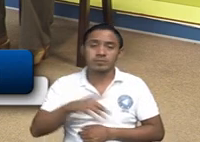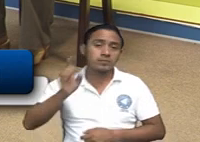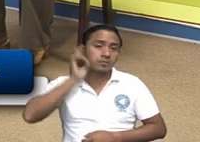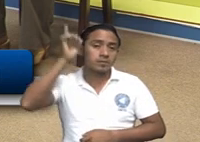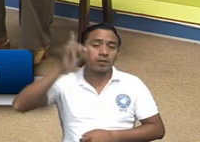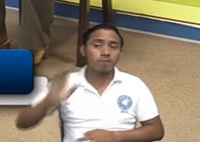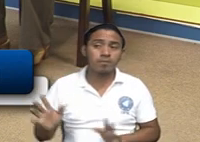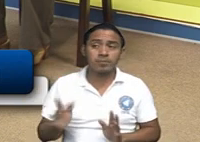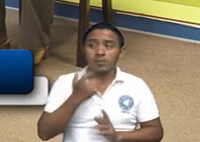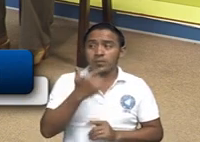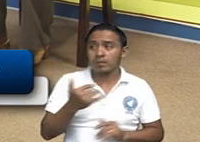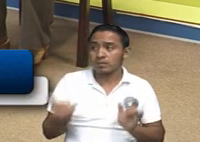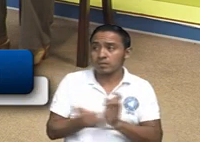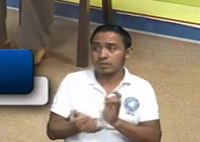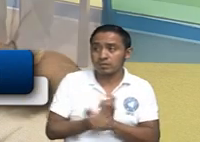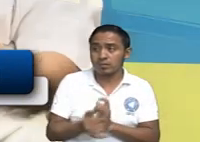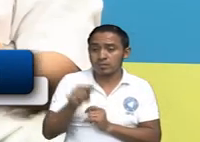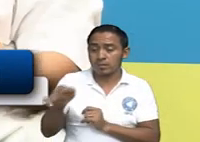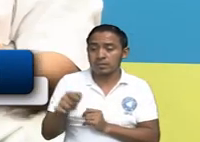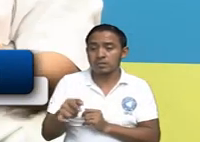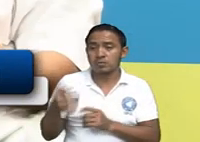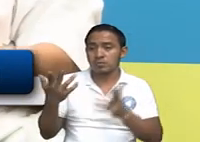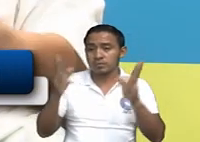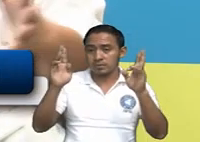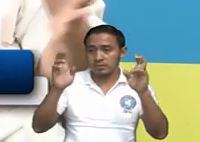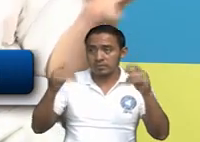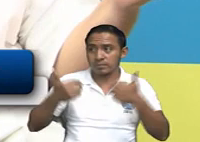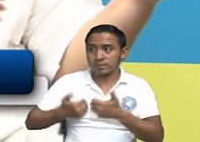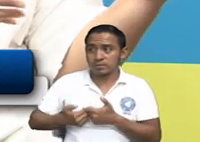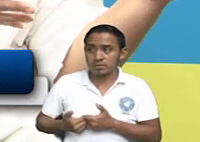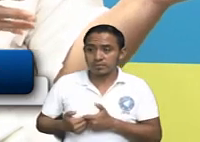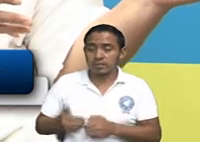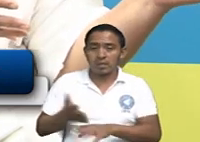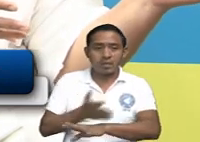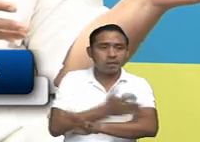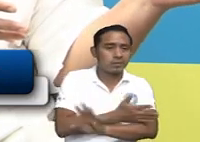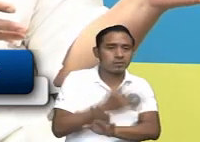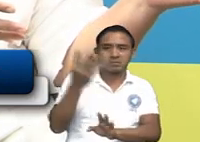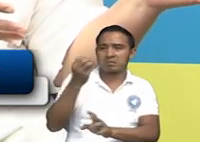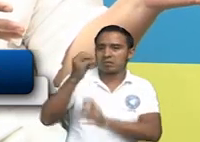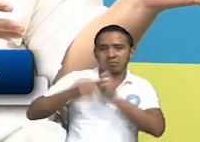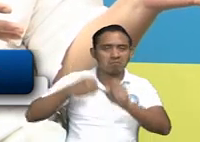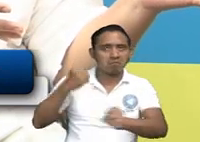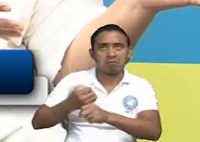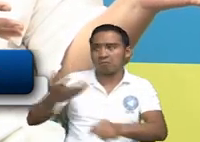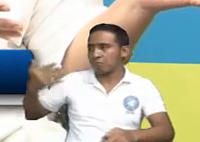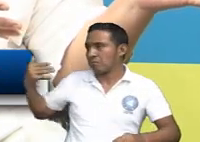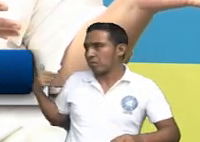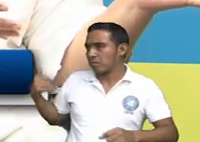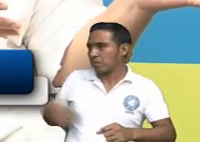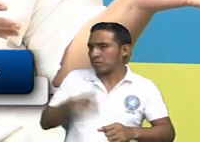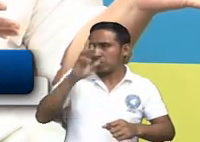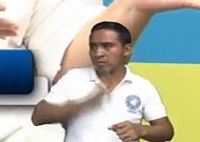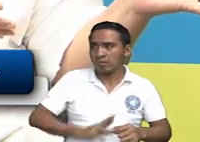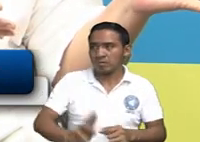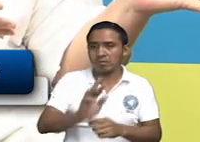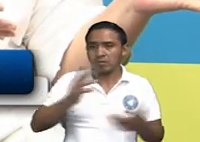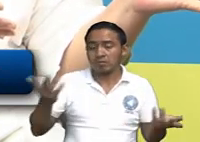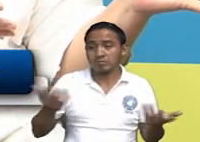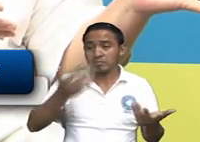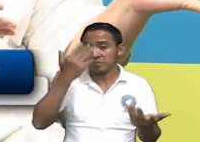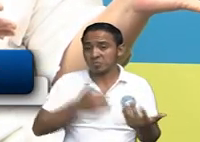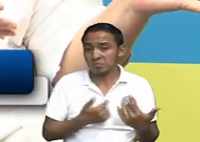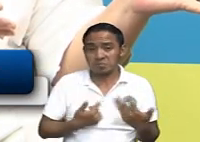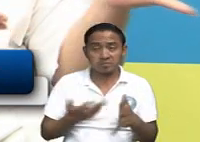desarrollo, porque ellos también tocan el noviazgo, cosa Claro. que no se hacía tal vez hace 30 años atrás en una religión cristiana, hablar